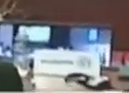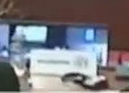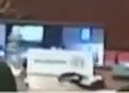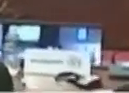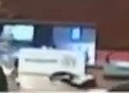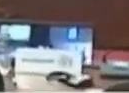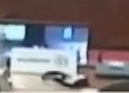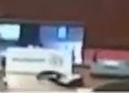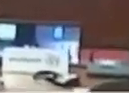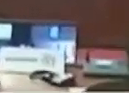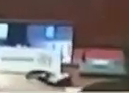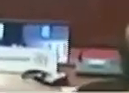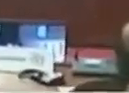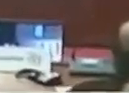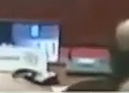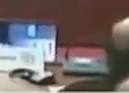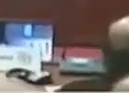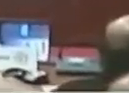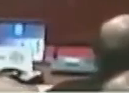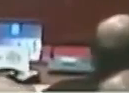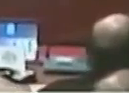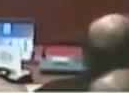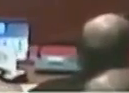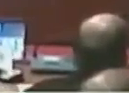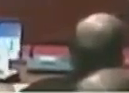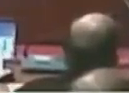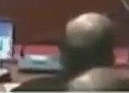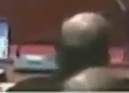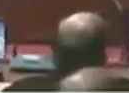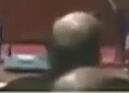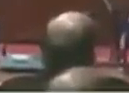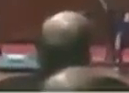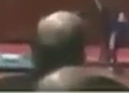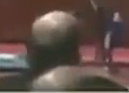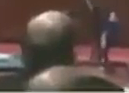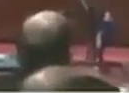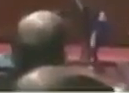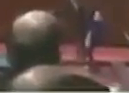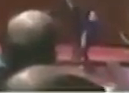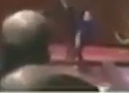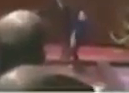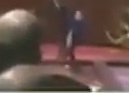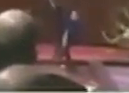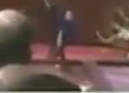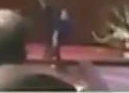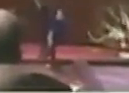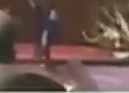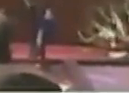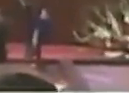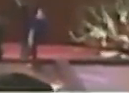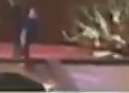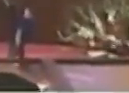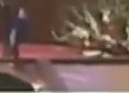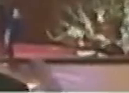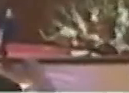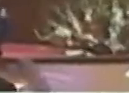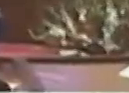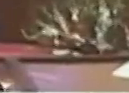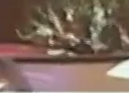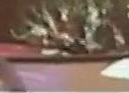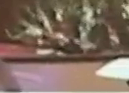la unidad, se alimenta de solidaridad y cooperación y se afirma en el poder de los pueblos para transformar